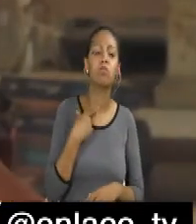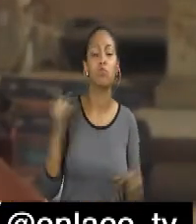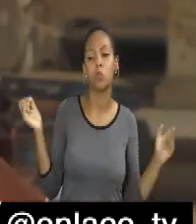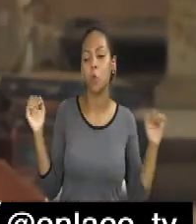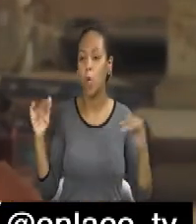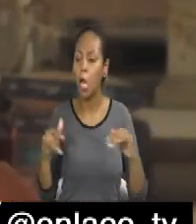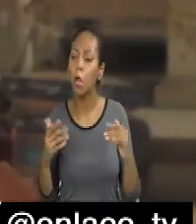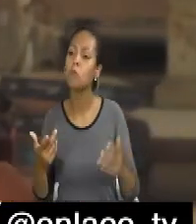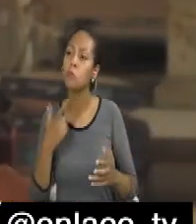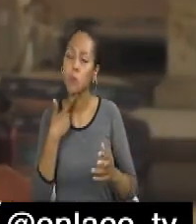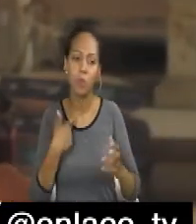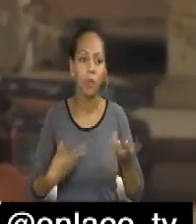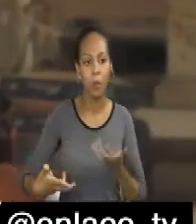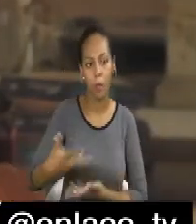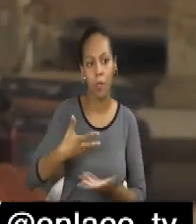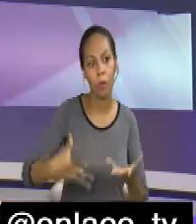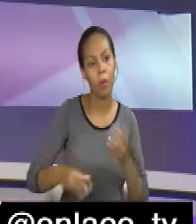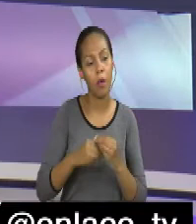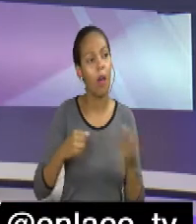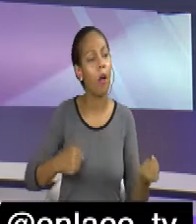la construcción de nuestro templo.